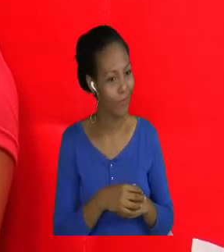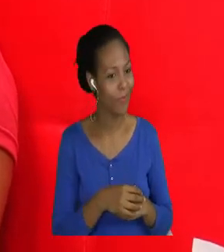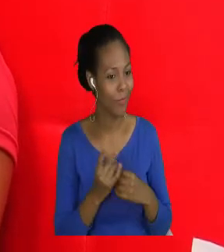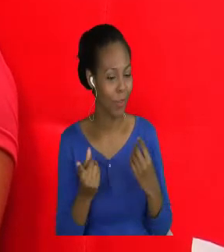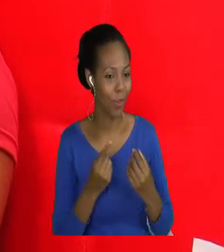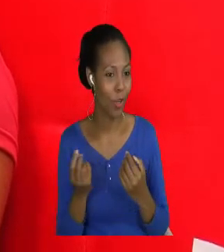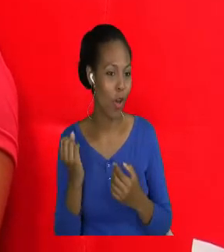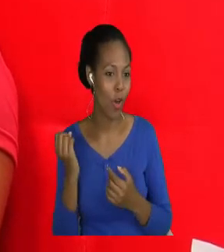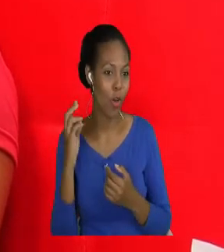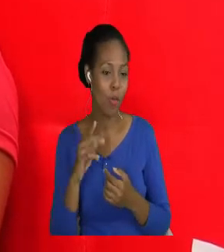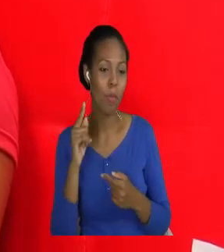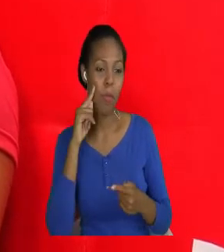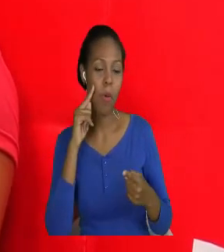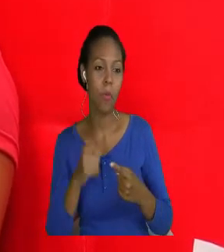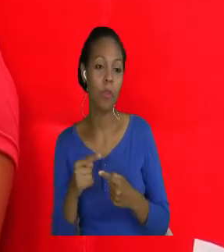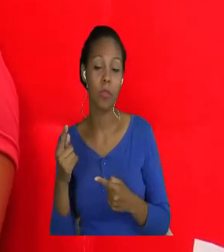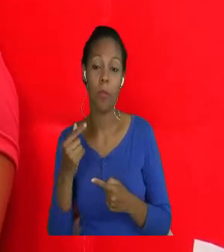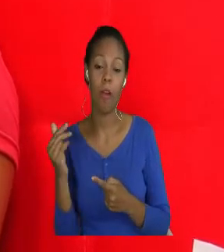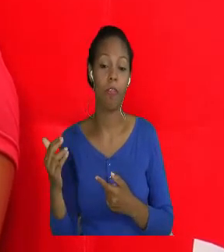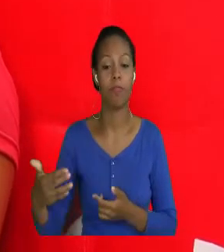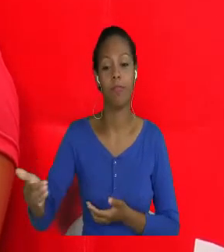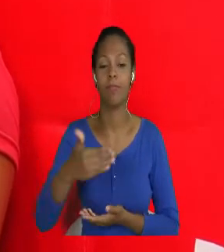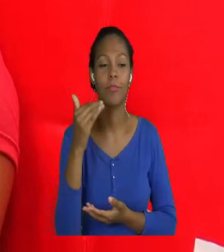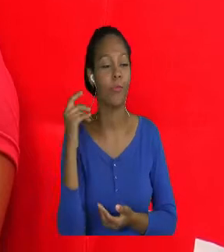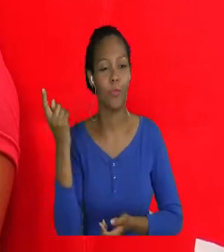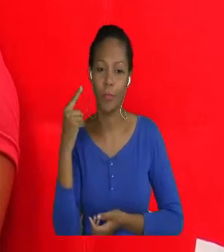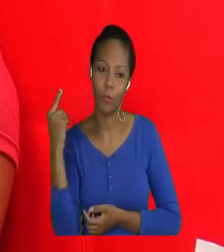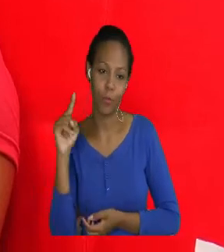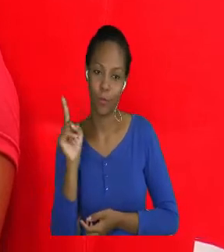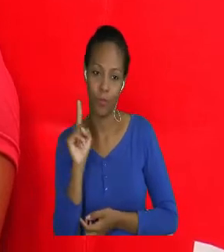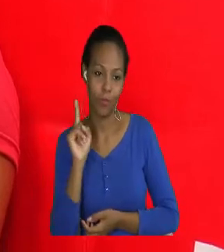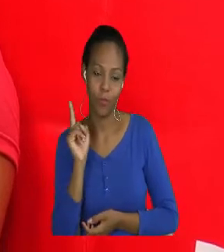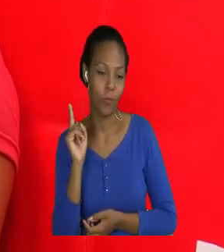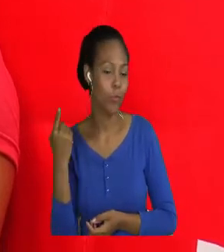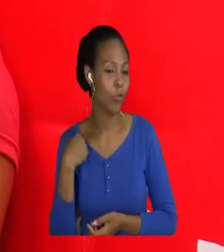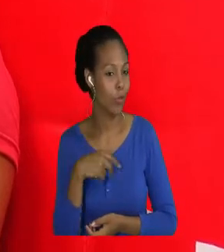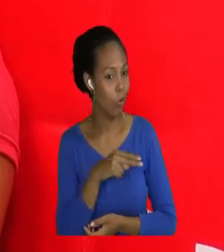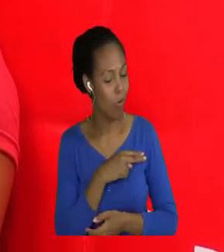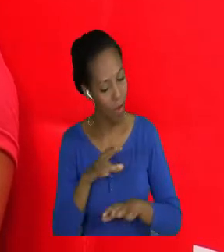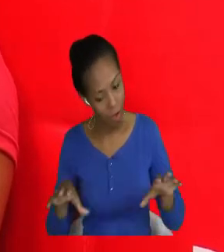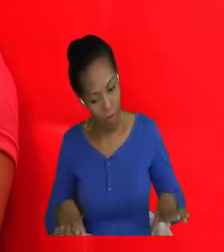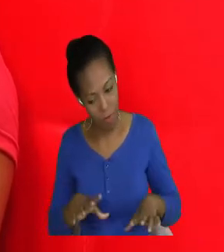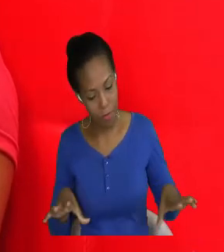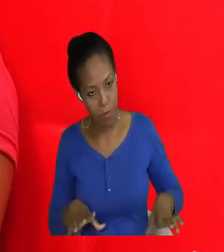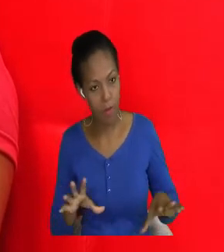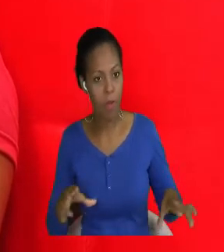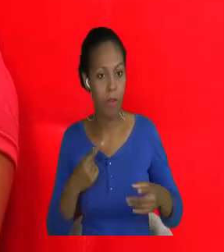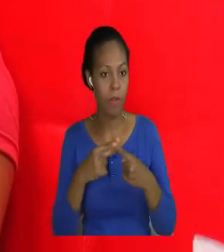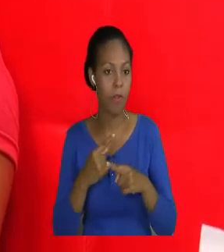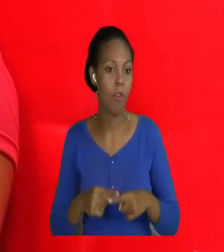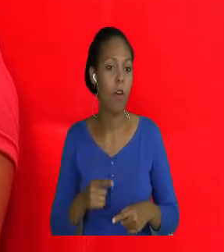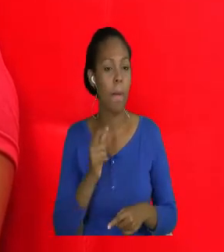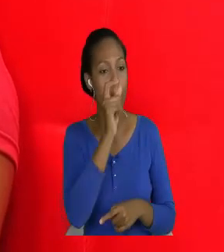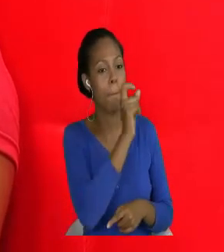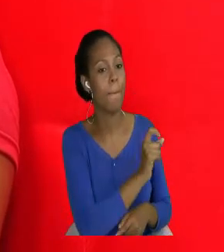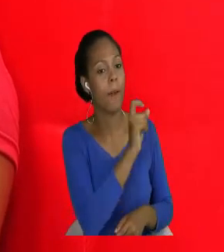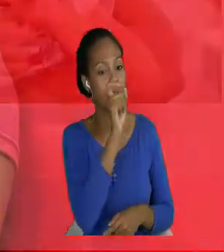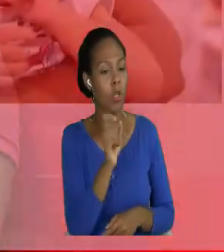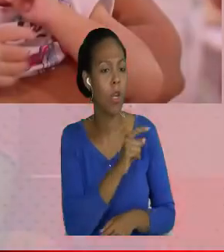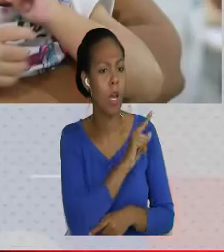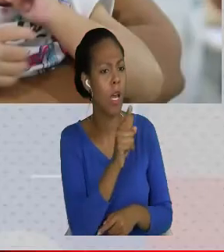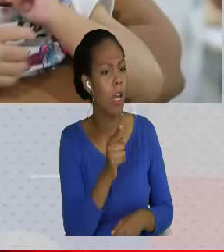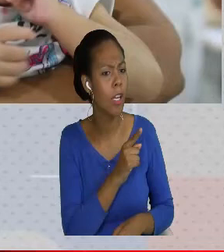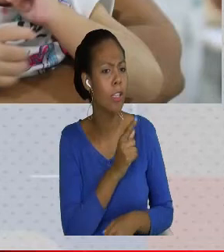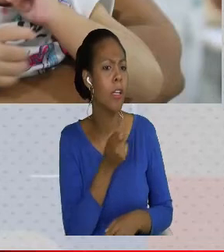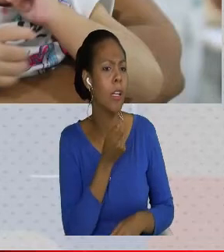lucro, la cual realizamos actividades para todas aquellas personas que se encuentran en condiciones de